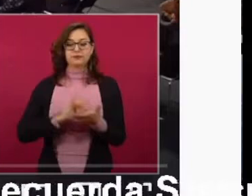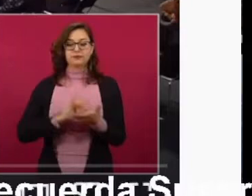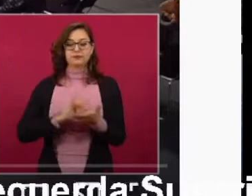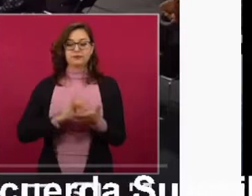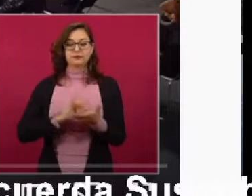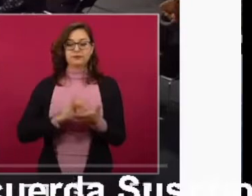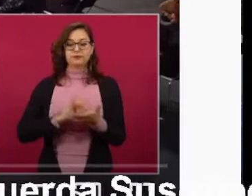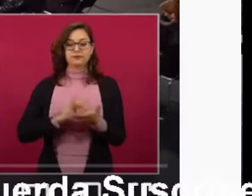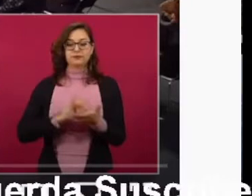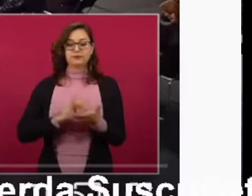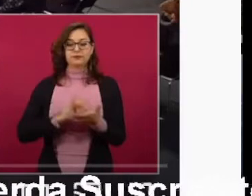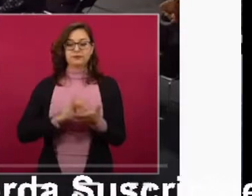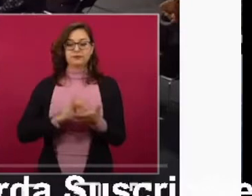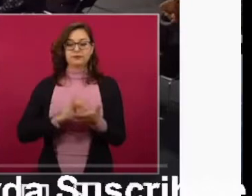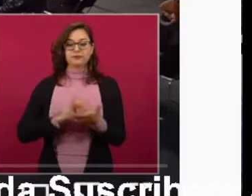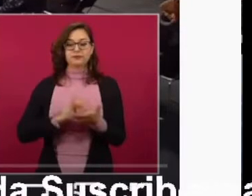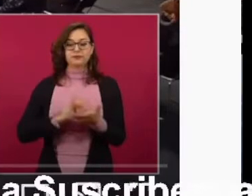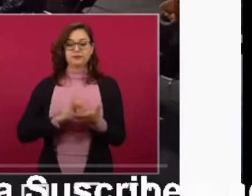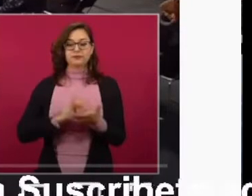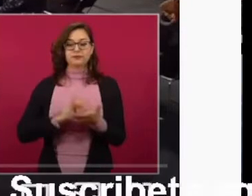de lópez mateos